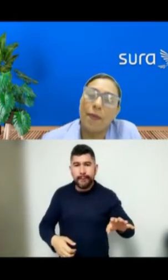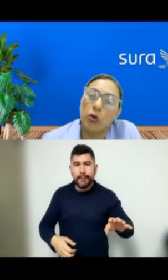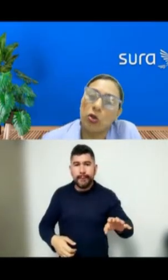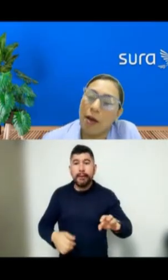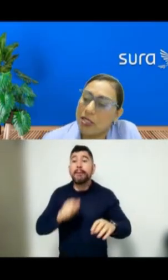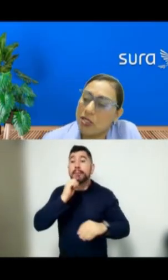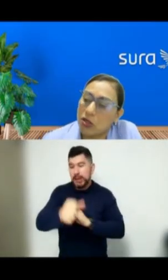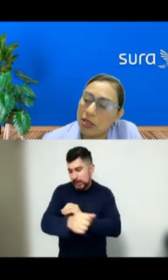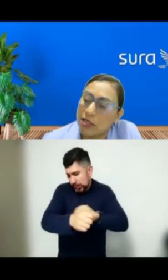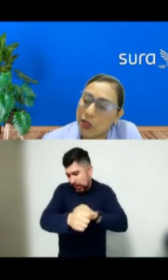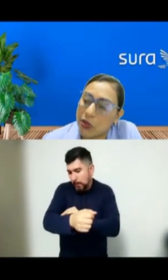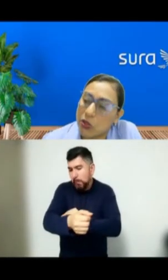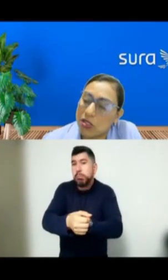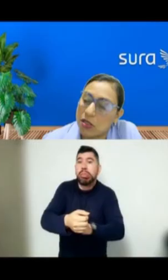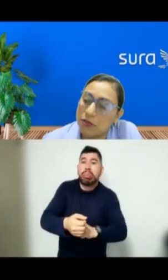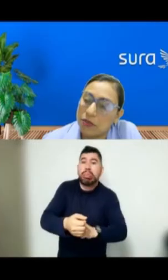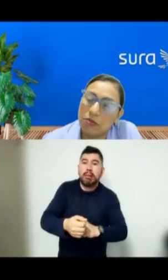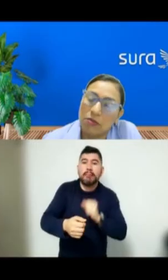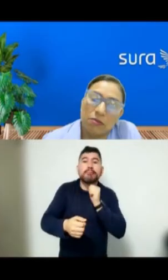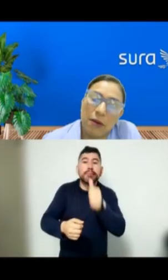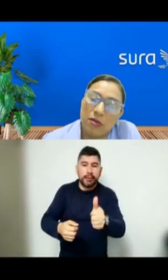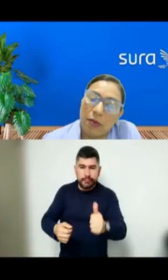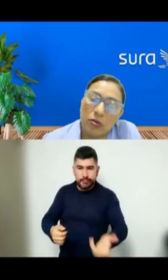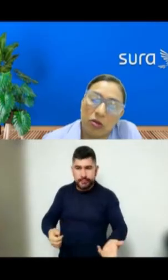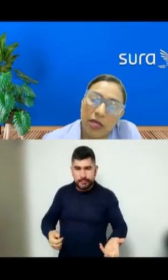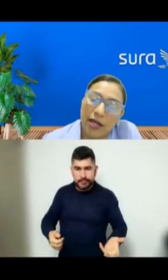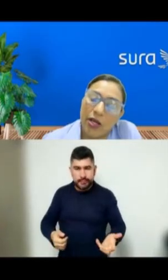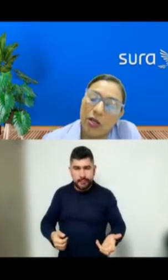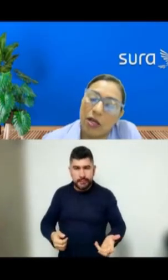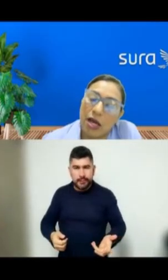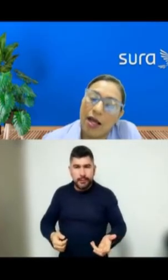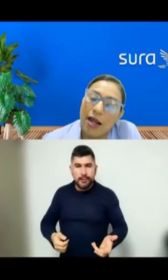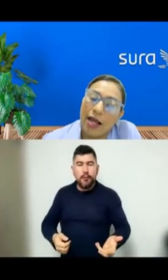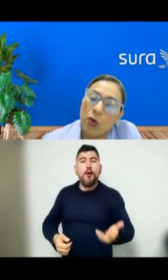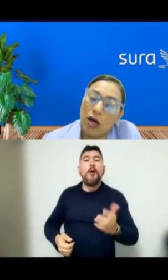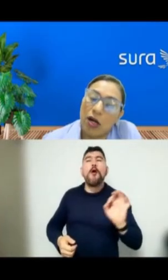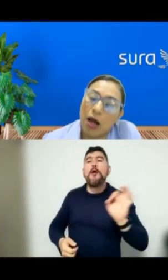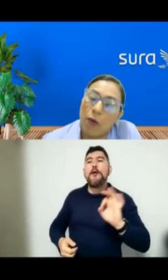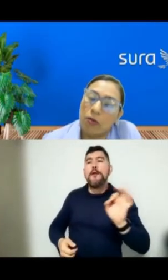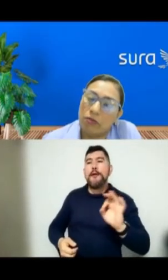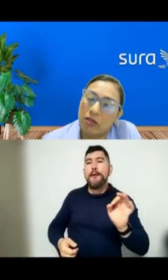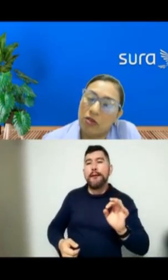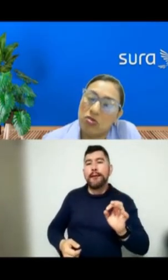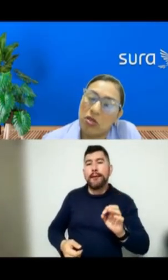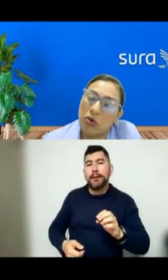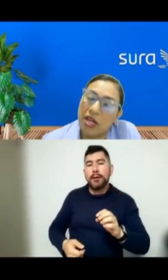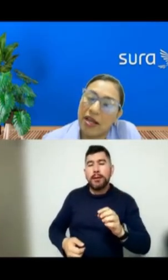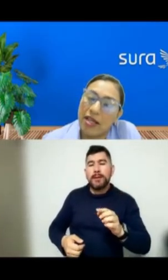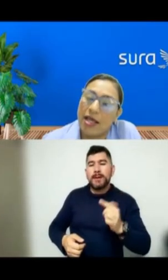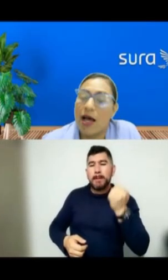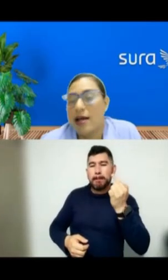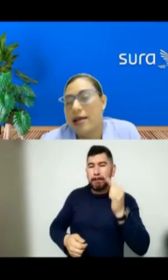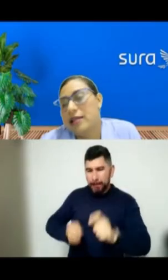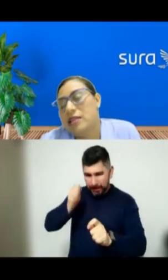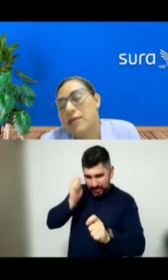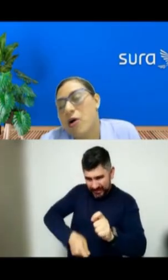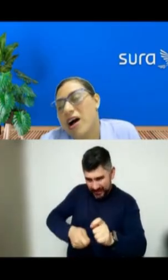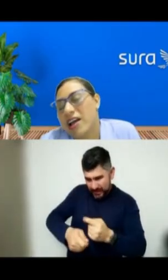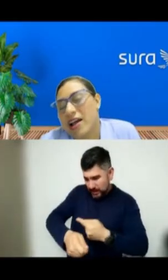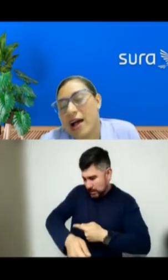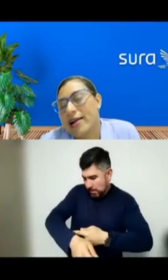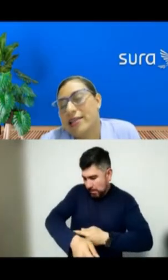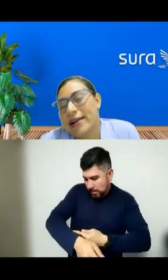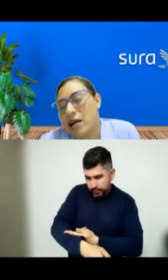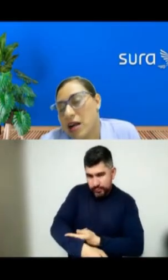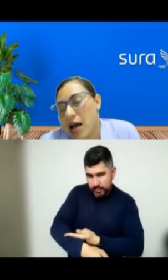lesión. O de pronto la persona se quedó vamos a suponer que le quedó un clavo introducido en la herida, y